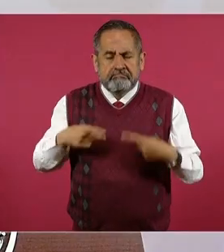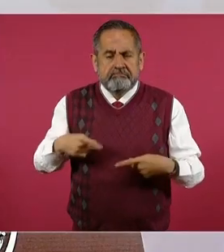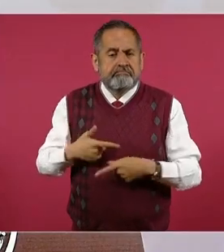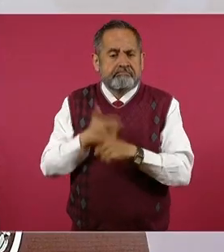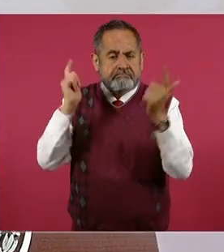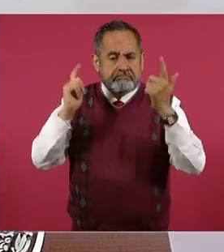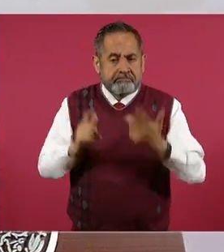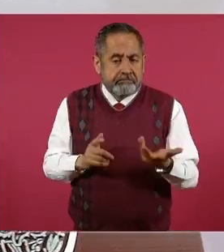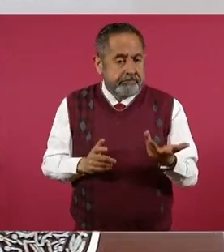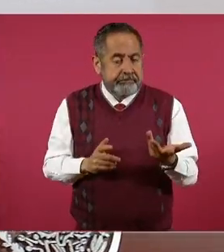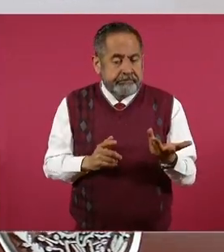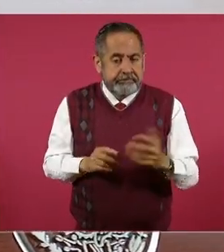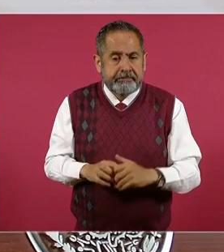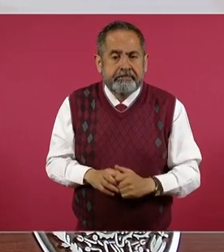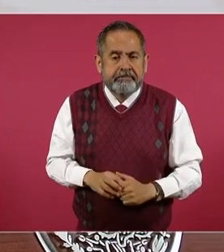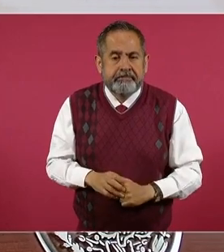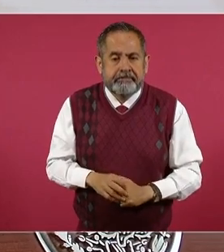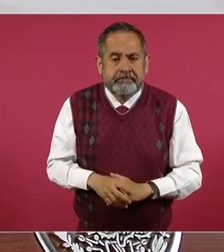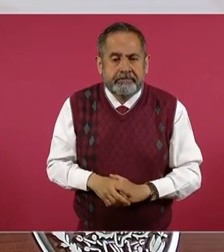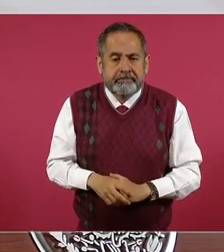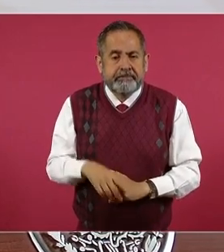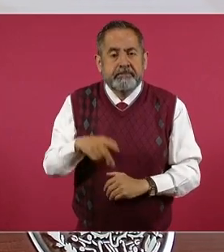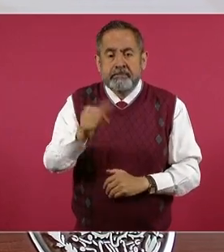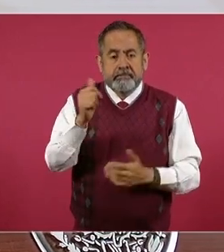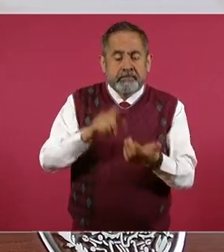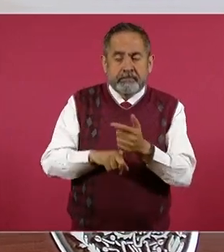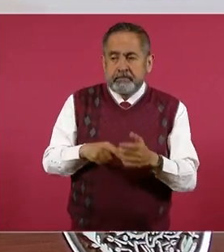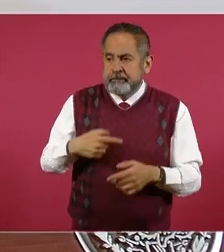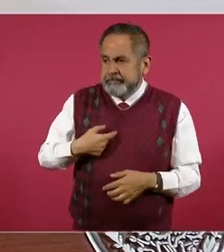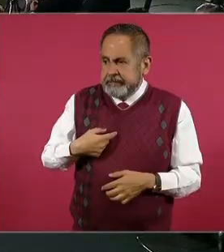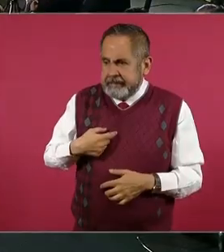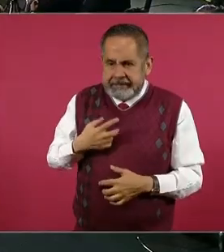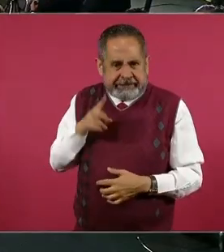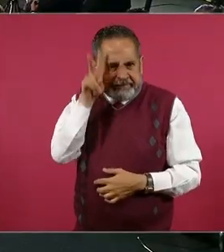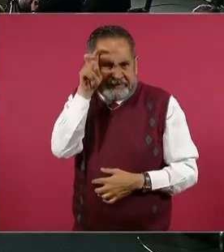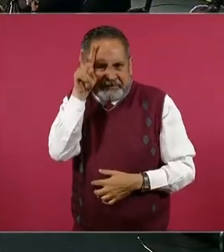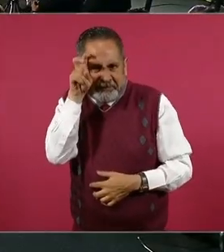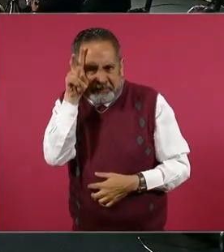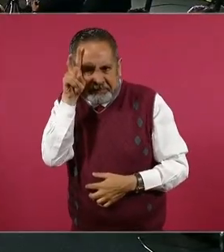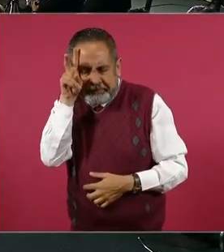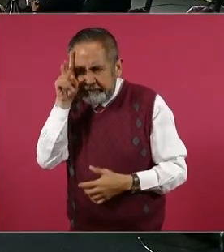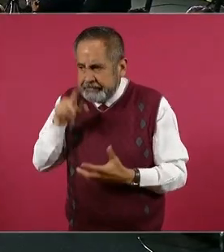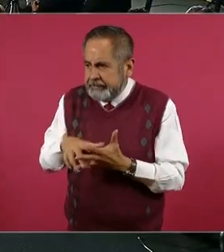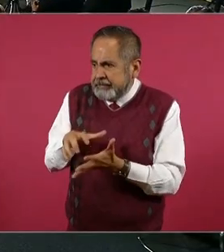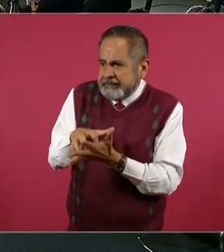Y lo otro, no había codicia,